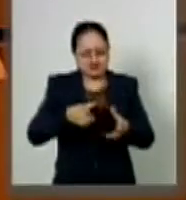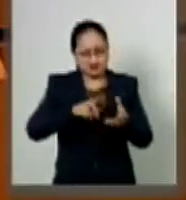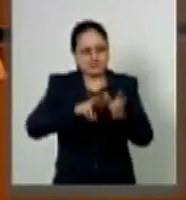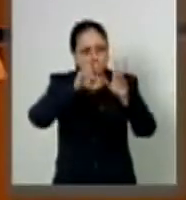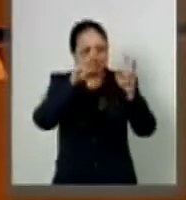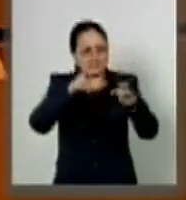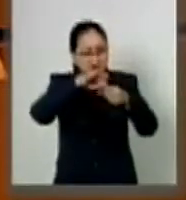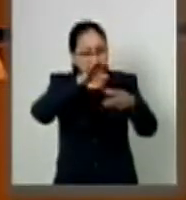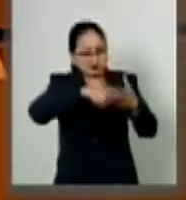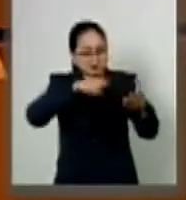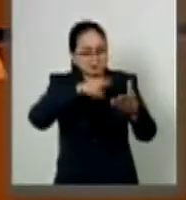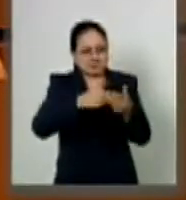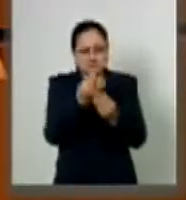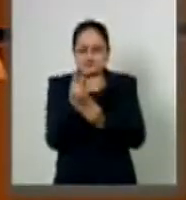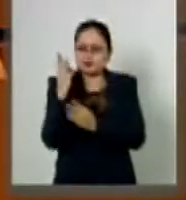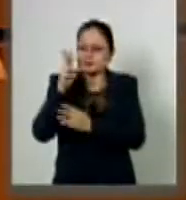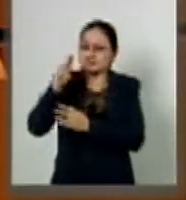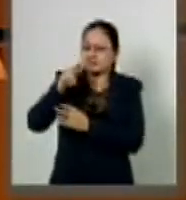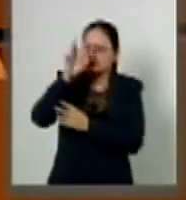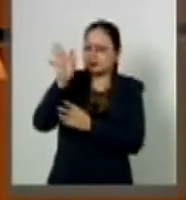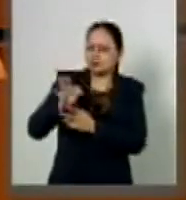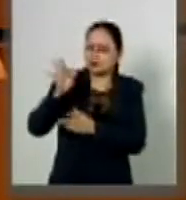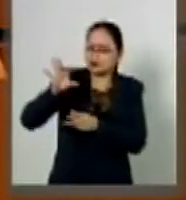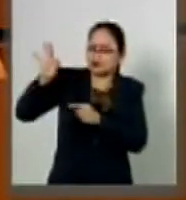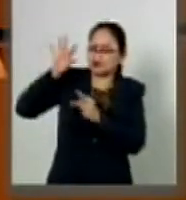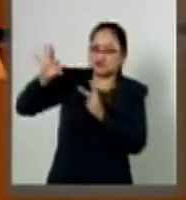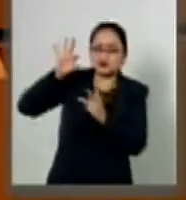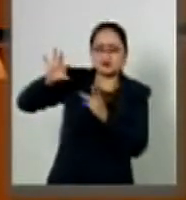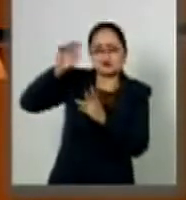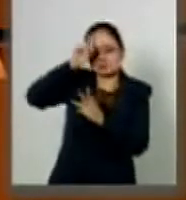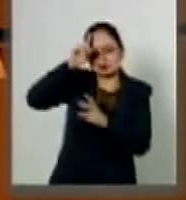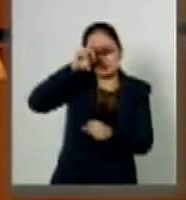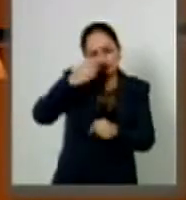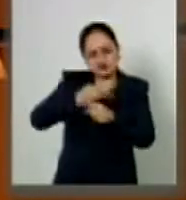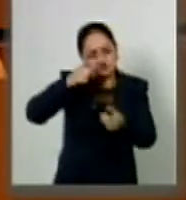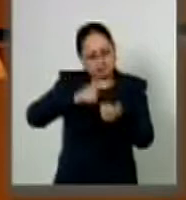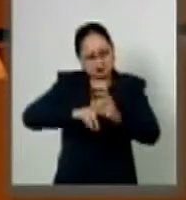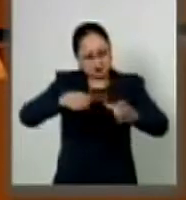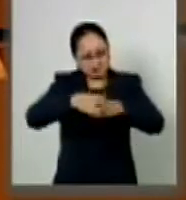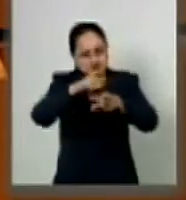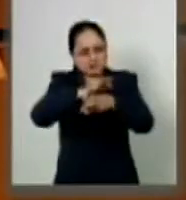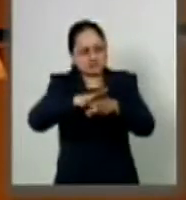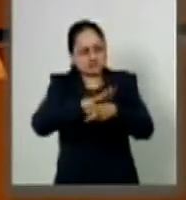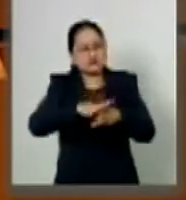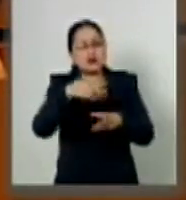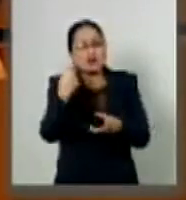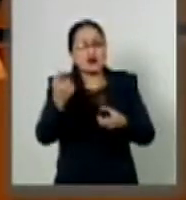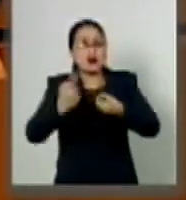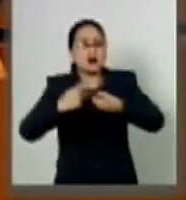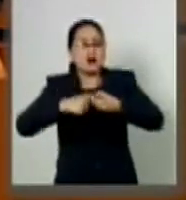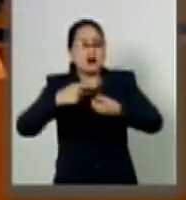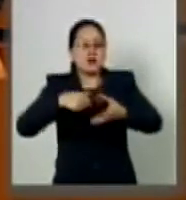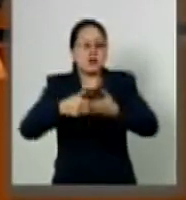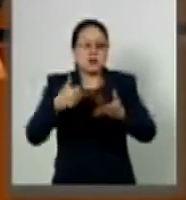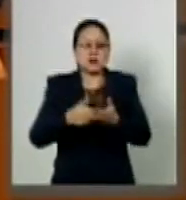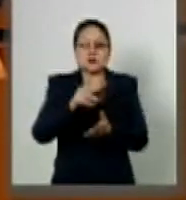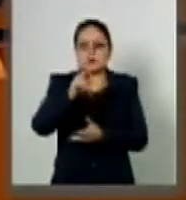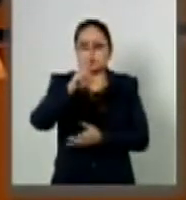haya nombrado a más del 80% de los consejeros locales y distritales militantes activos del